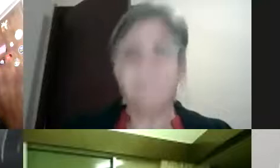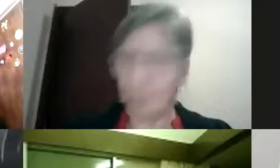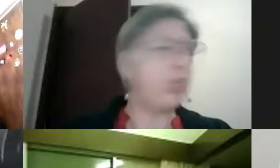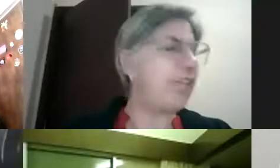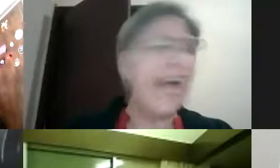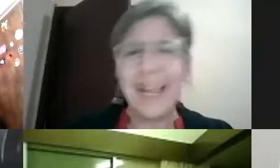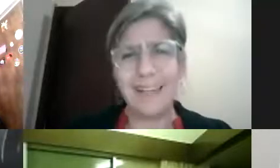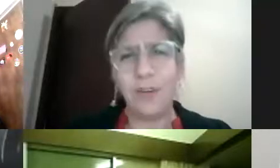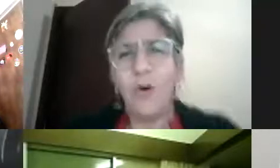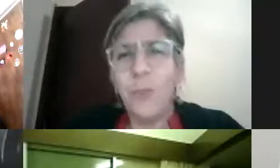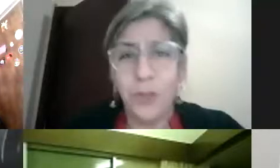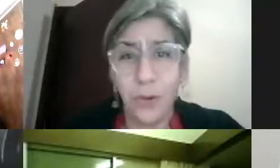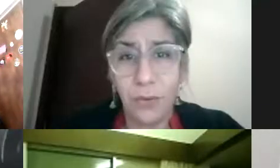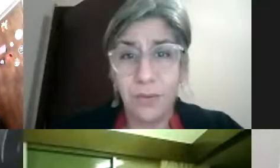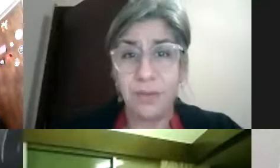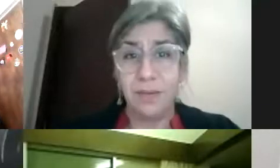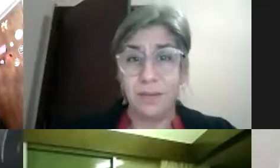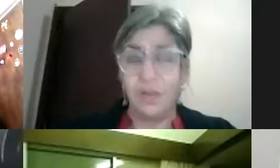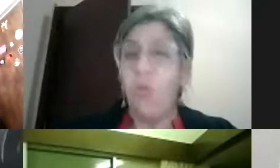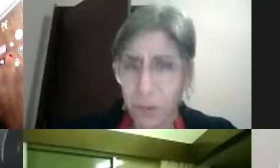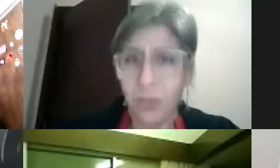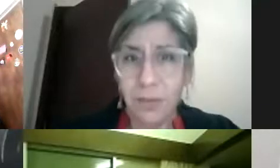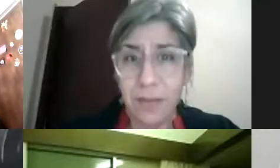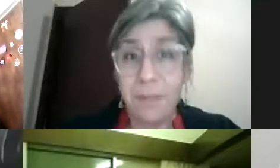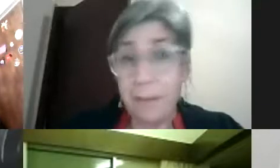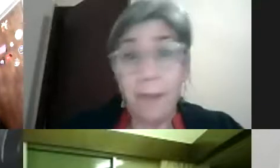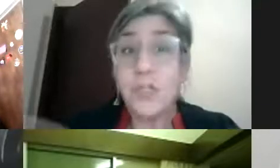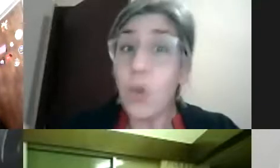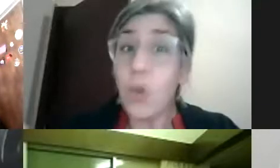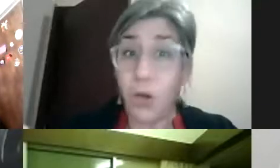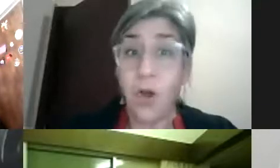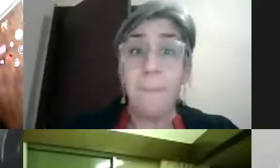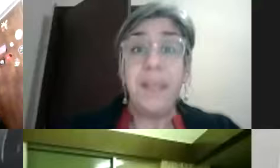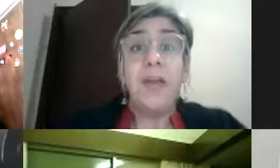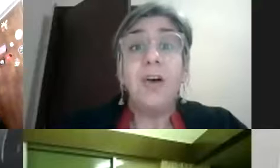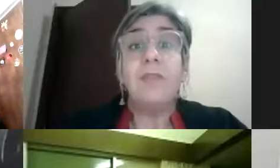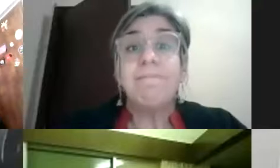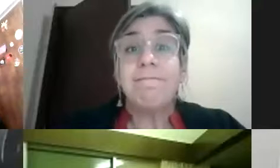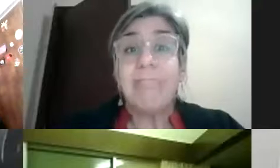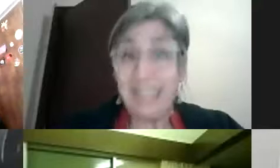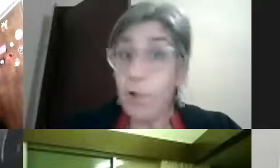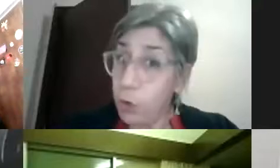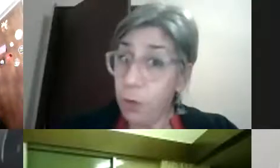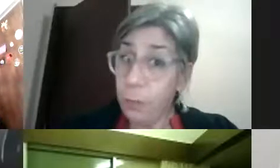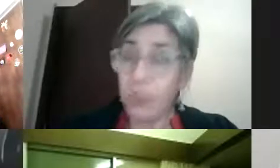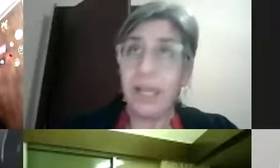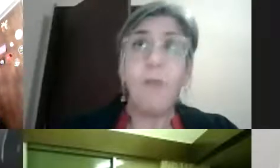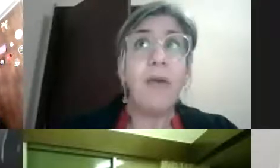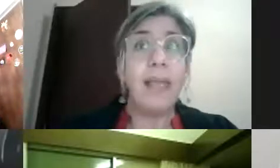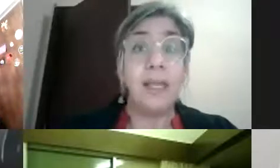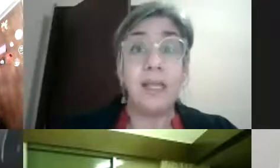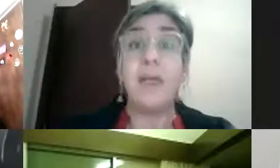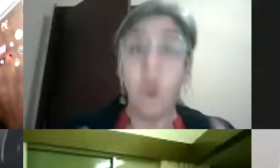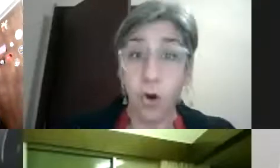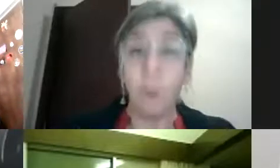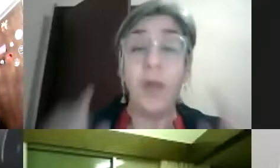discriminación. Total, obvio. Obvio. Para mí es obvio. Pero está duro, porque es como